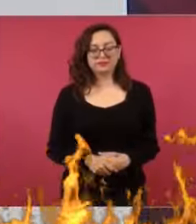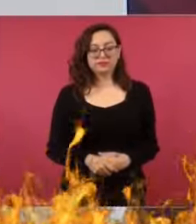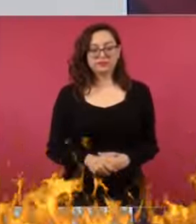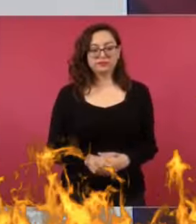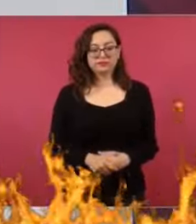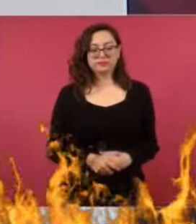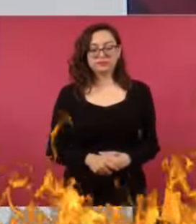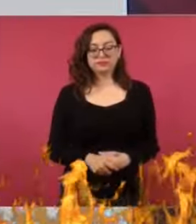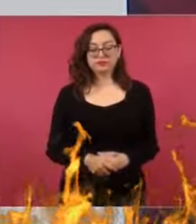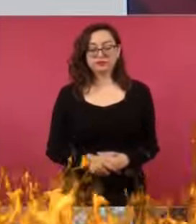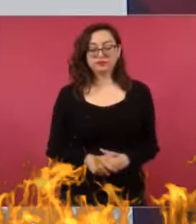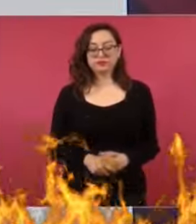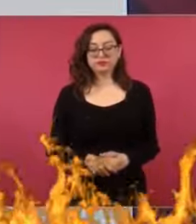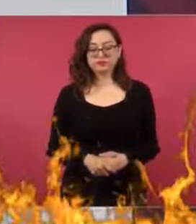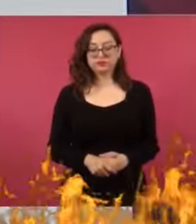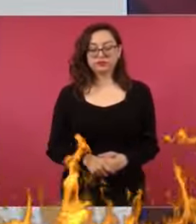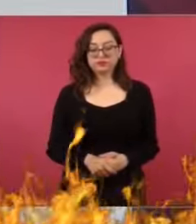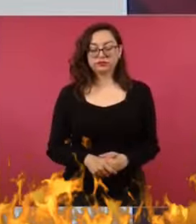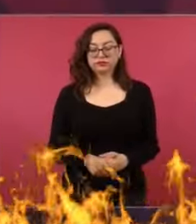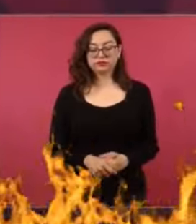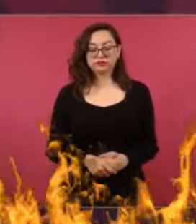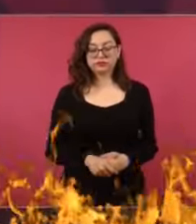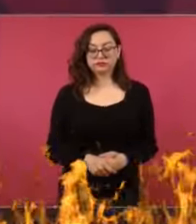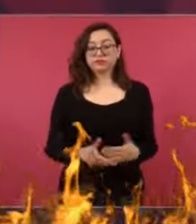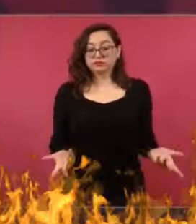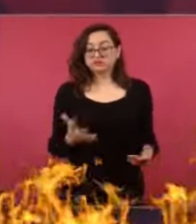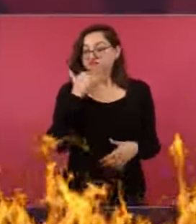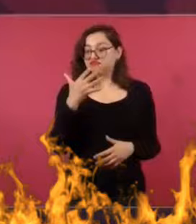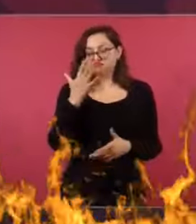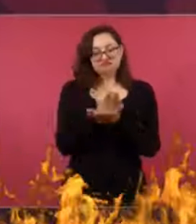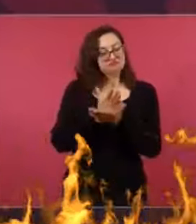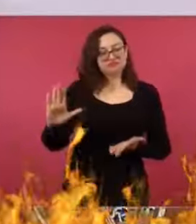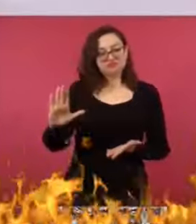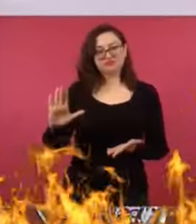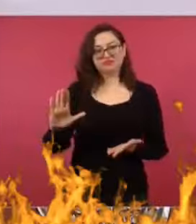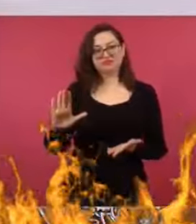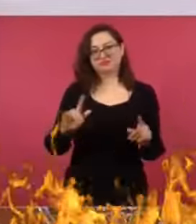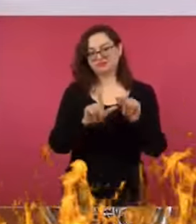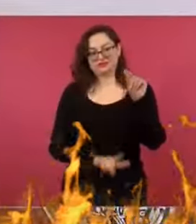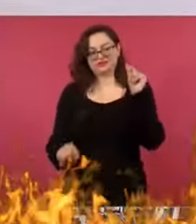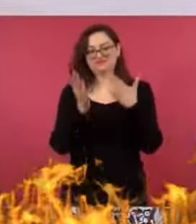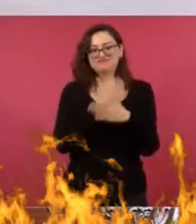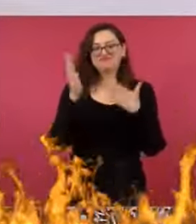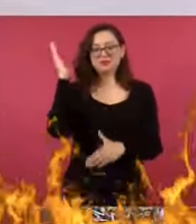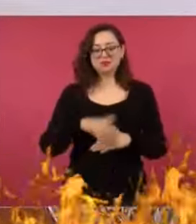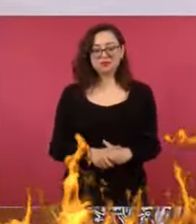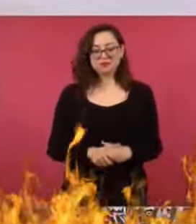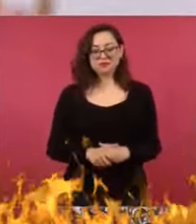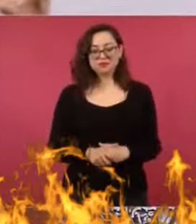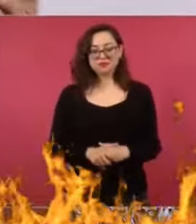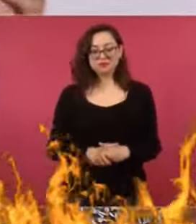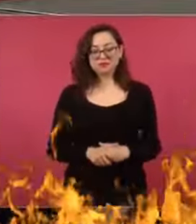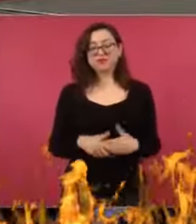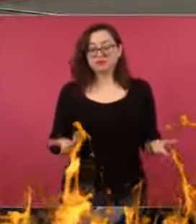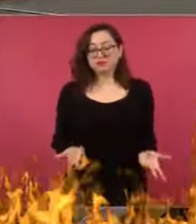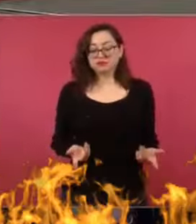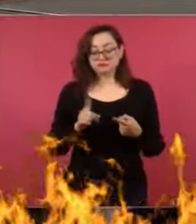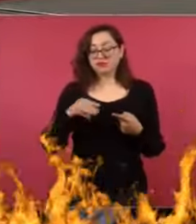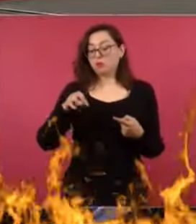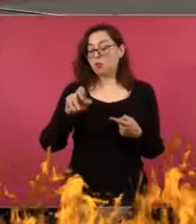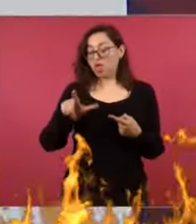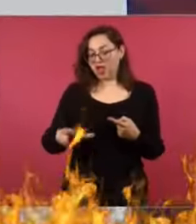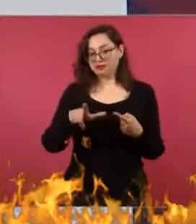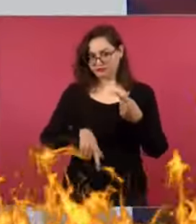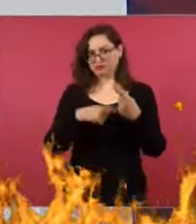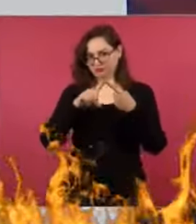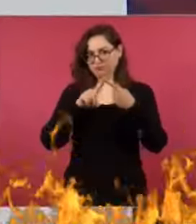es lo que significa no permitir la corrupción es que hay que combatirla no solo por razones de índole moral sino porque es